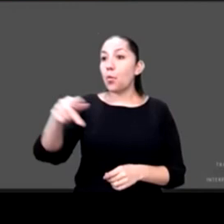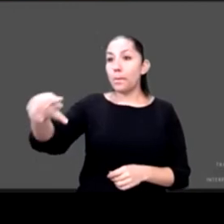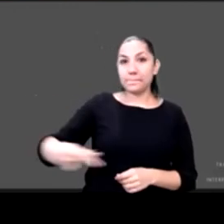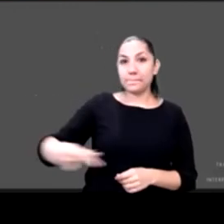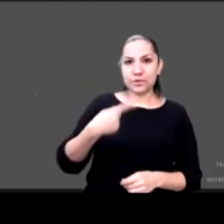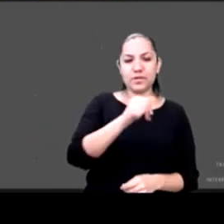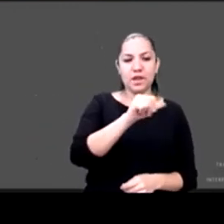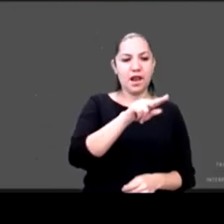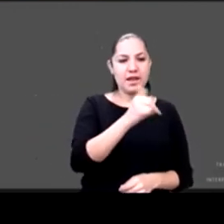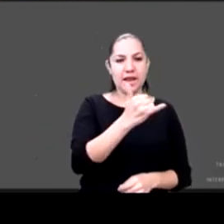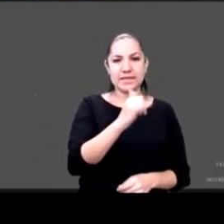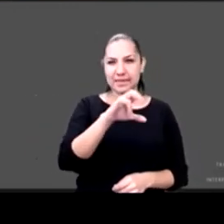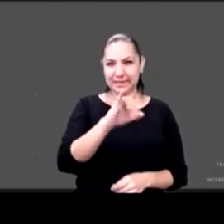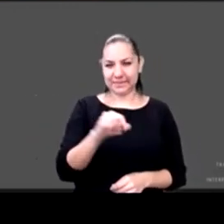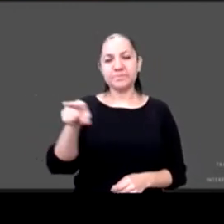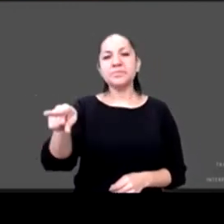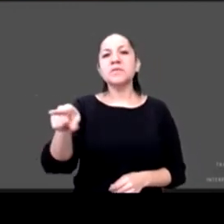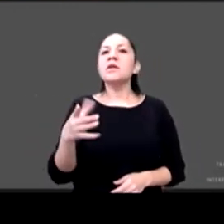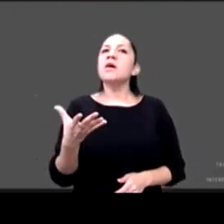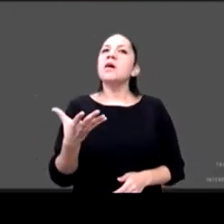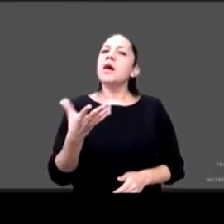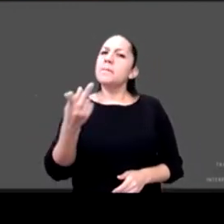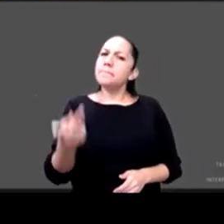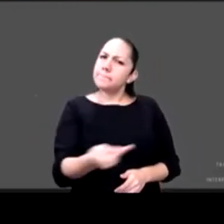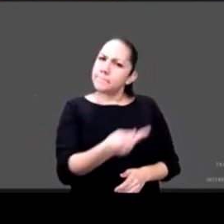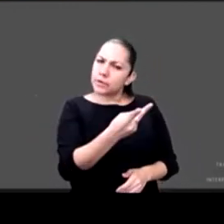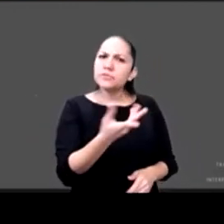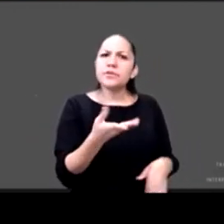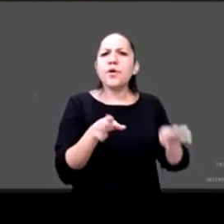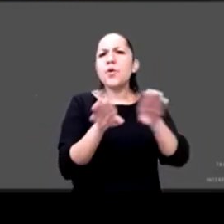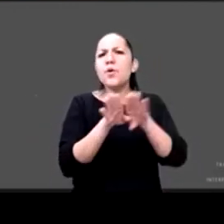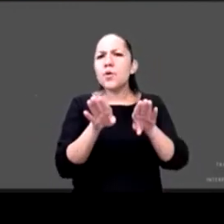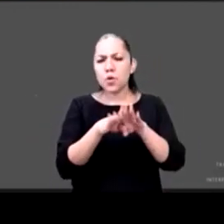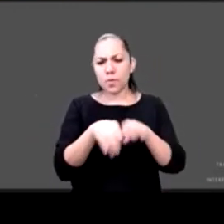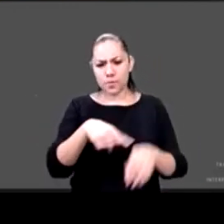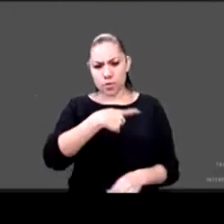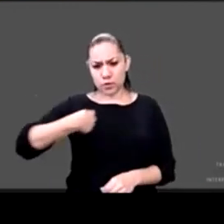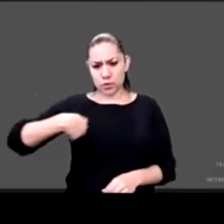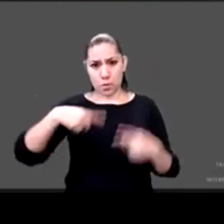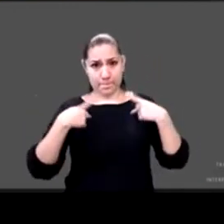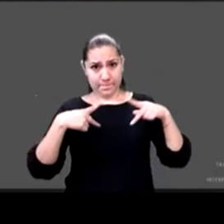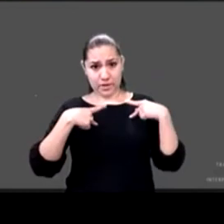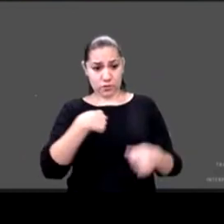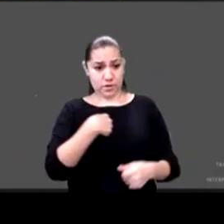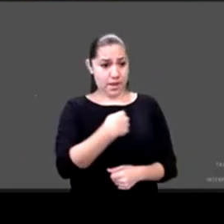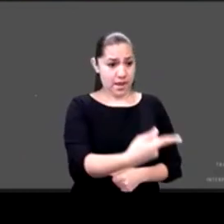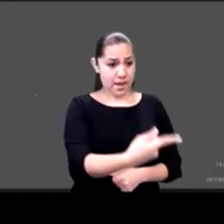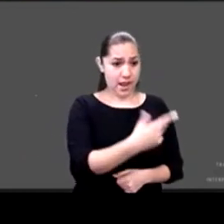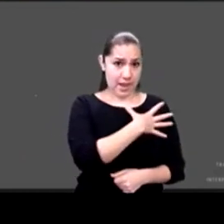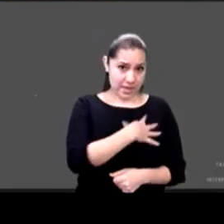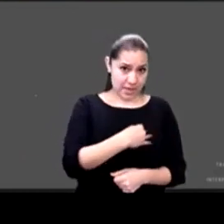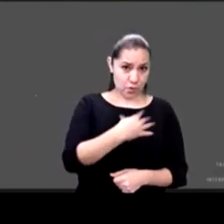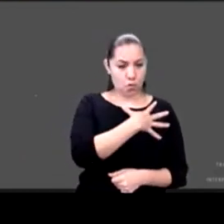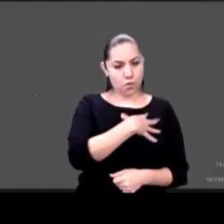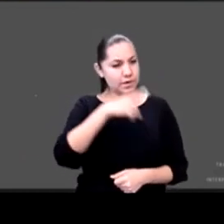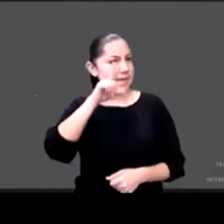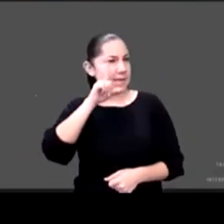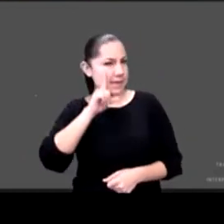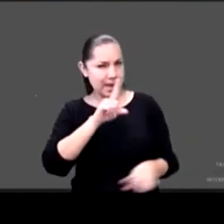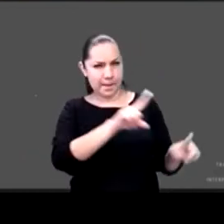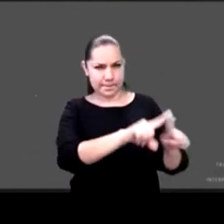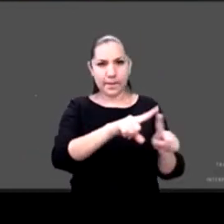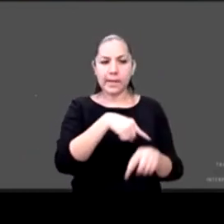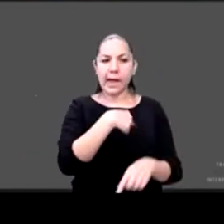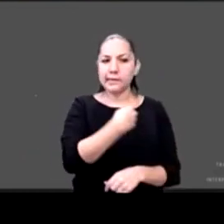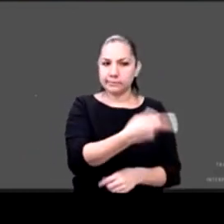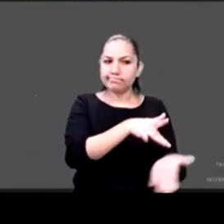¿cómo acompañamos a nuestros hijos, nuestras hijas? Pero definitivamente no estamos viviendo igual